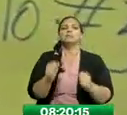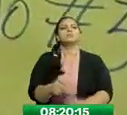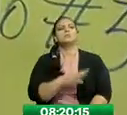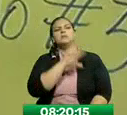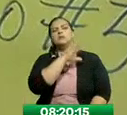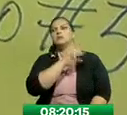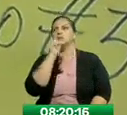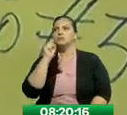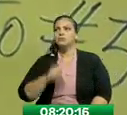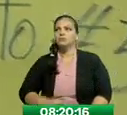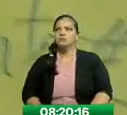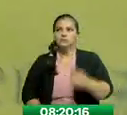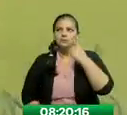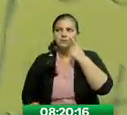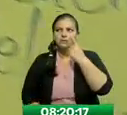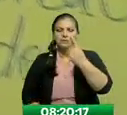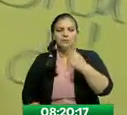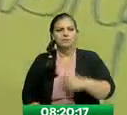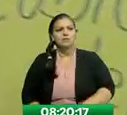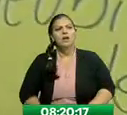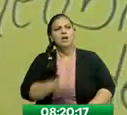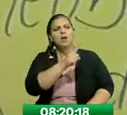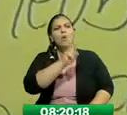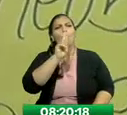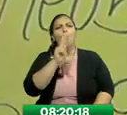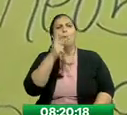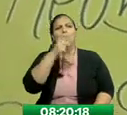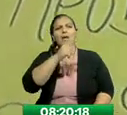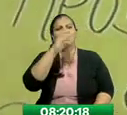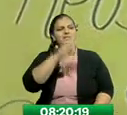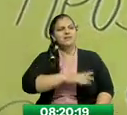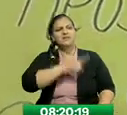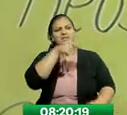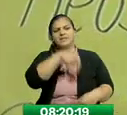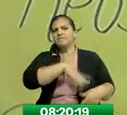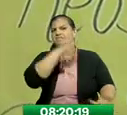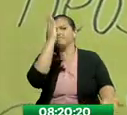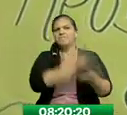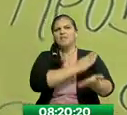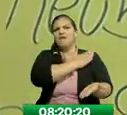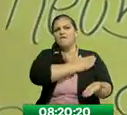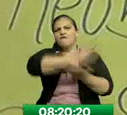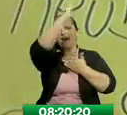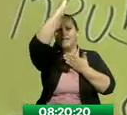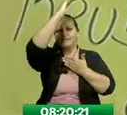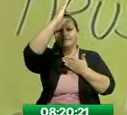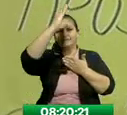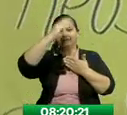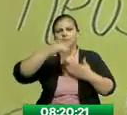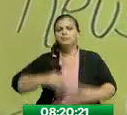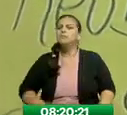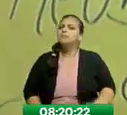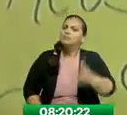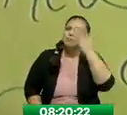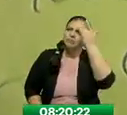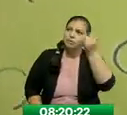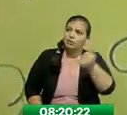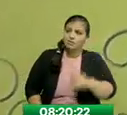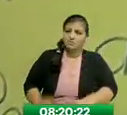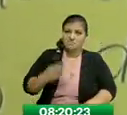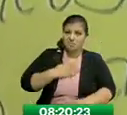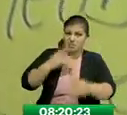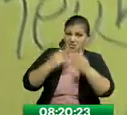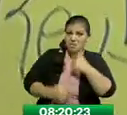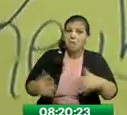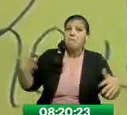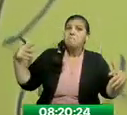reubicación del campamento 3. ¿Por qué? Porque ya está demasiado ladronismo aquí en Sociovivienda. Nuestros hijos no pueden estudiar. Mi hijo ya no quiere venir a la escuela. ¿Por qué? Porque se han